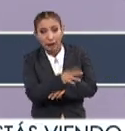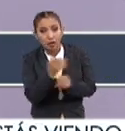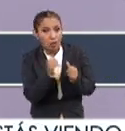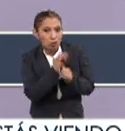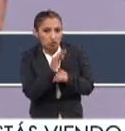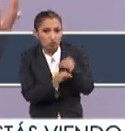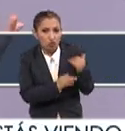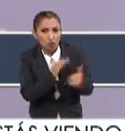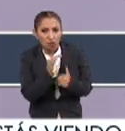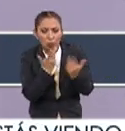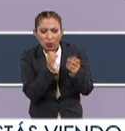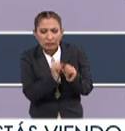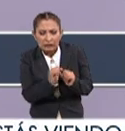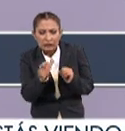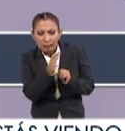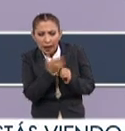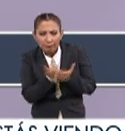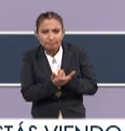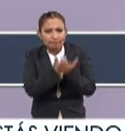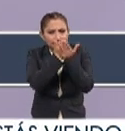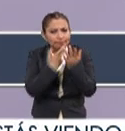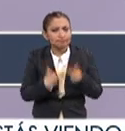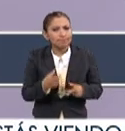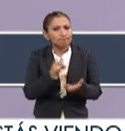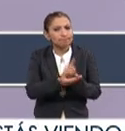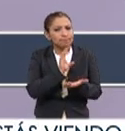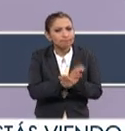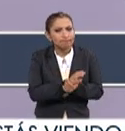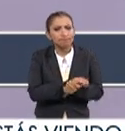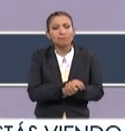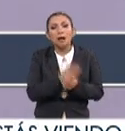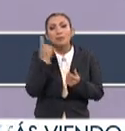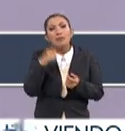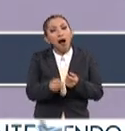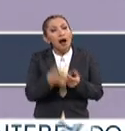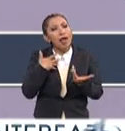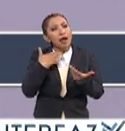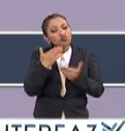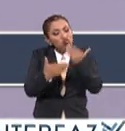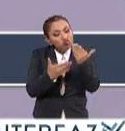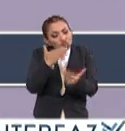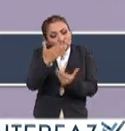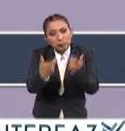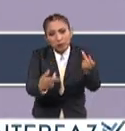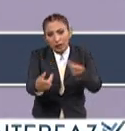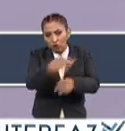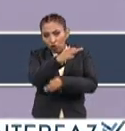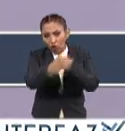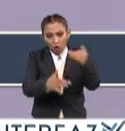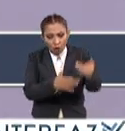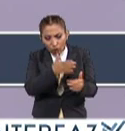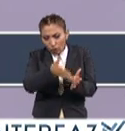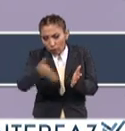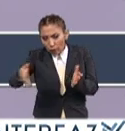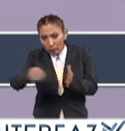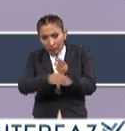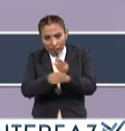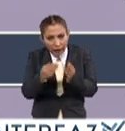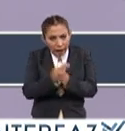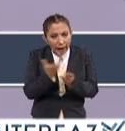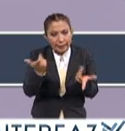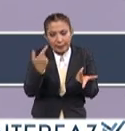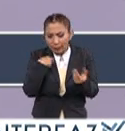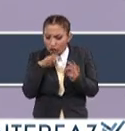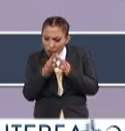pues como todo este sistema que soporta a las personas con discapacidad para poder desarrollar todos estos materiales